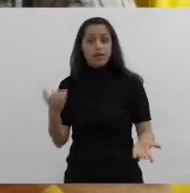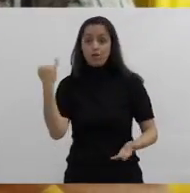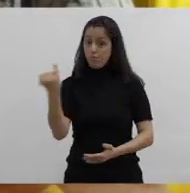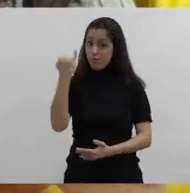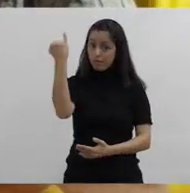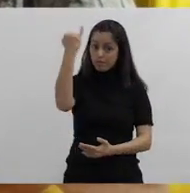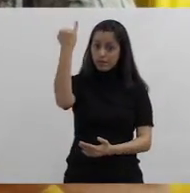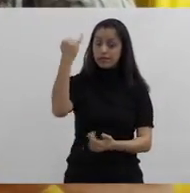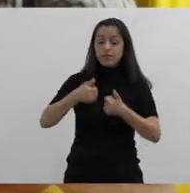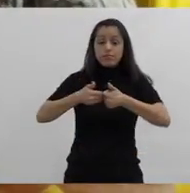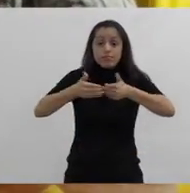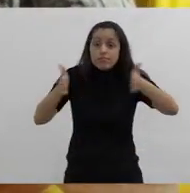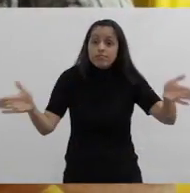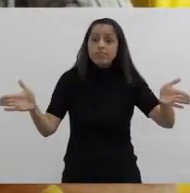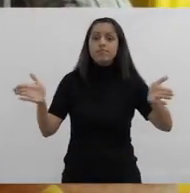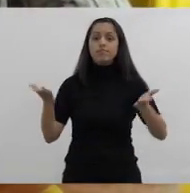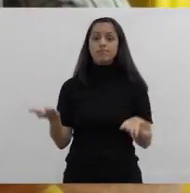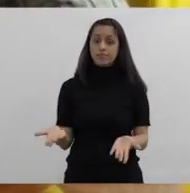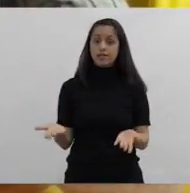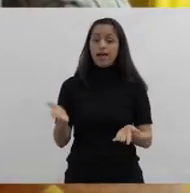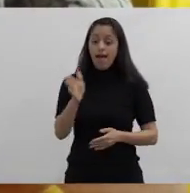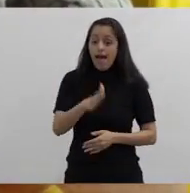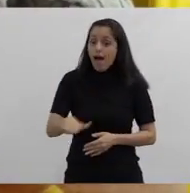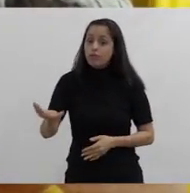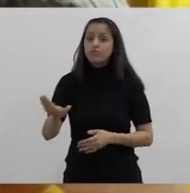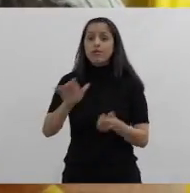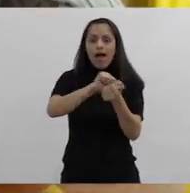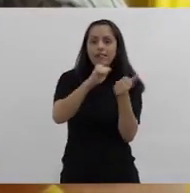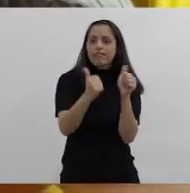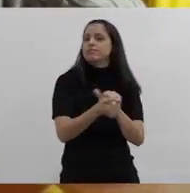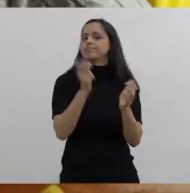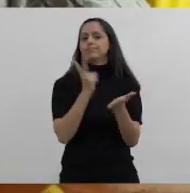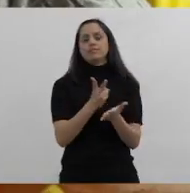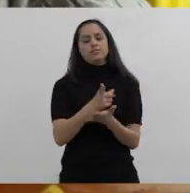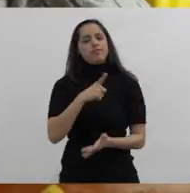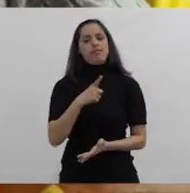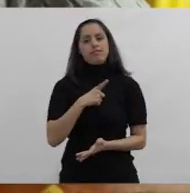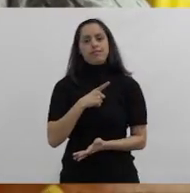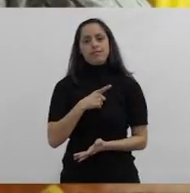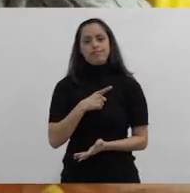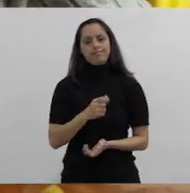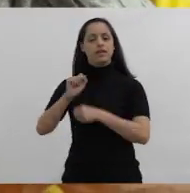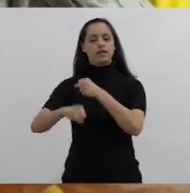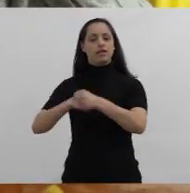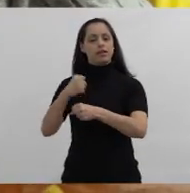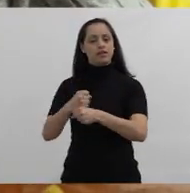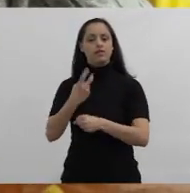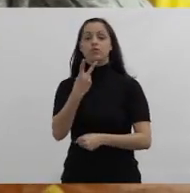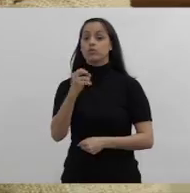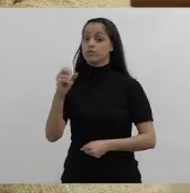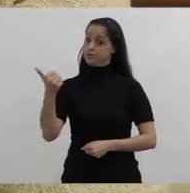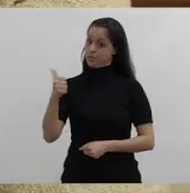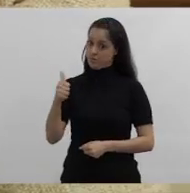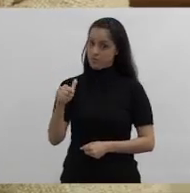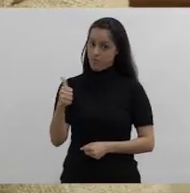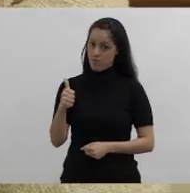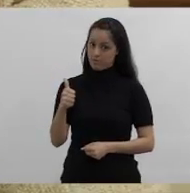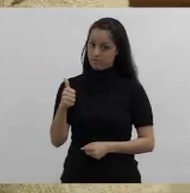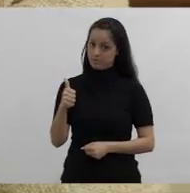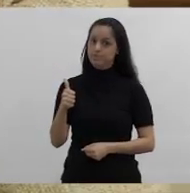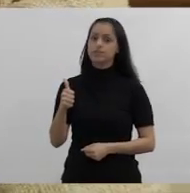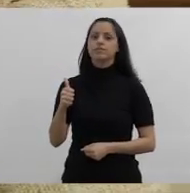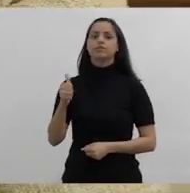en la experiencia de mi escuela, cada vez que se pensó en un alumno, las adaptaciones beneficiaron al resto. En el